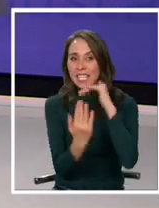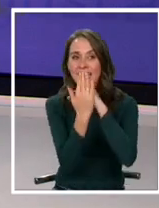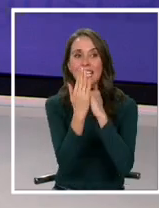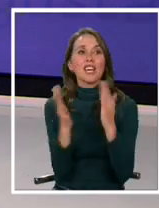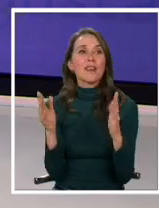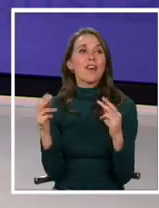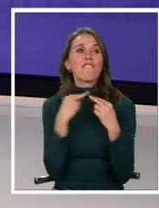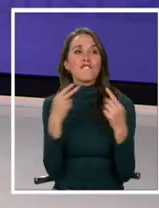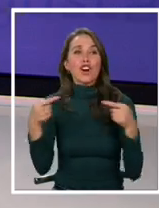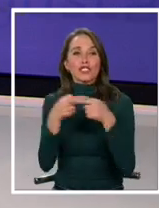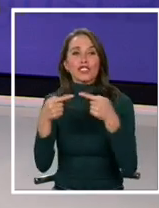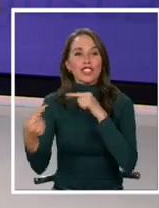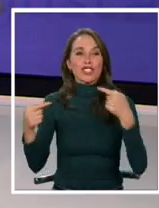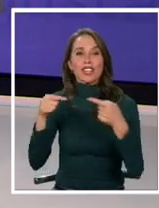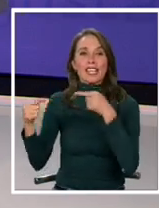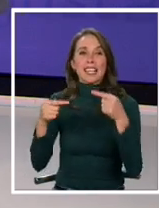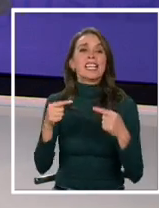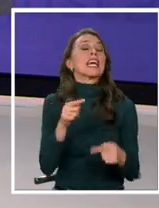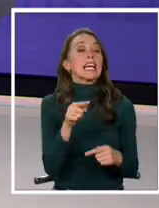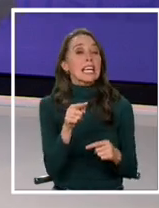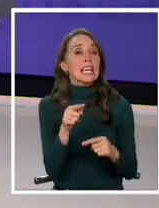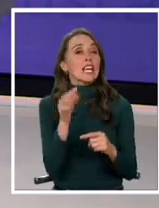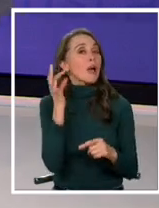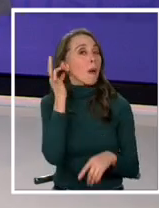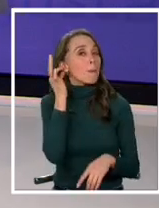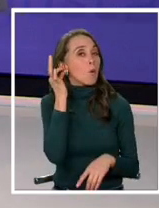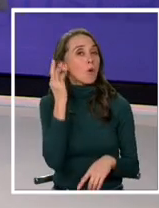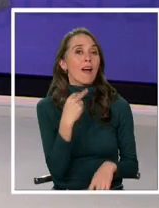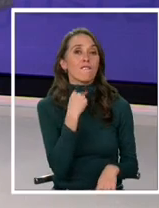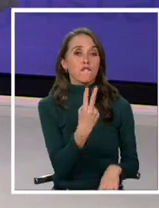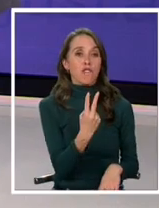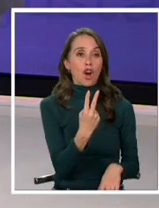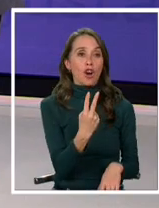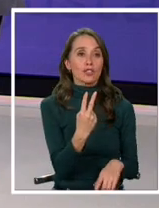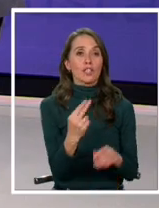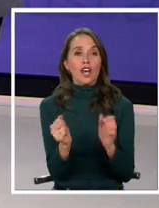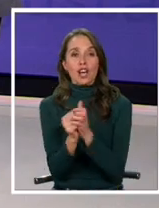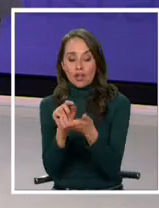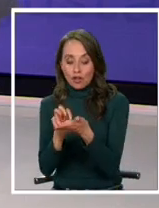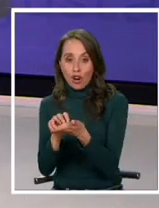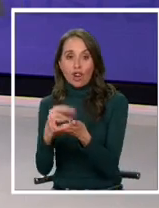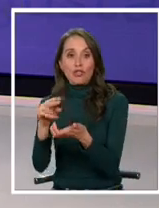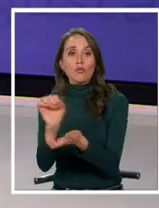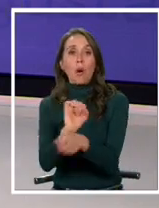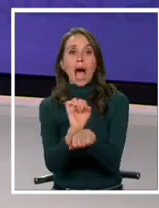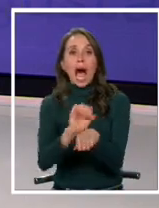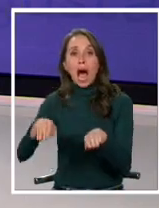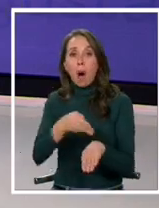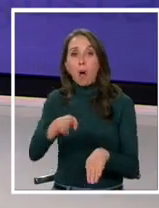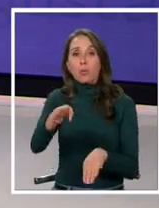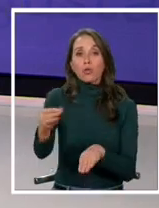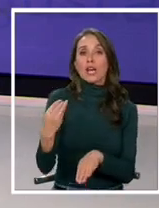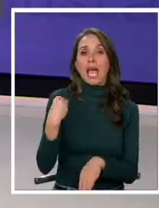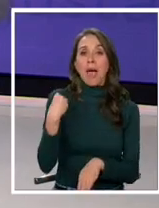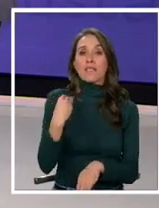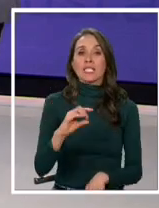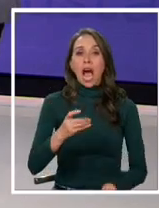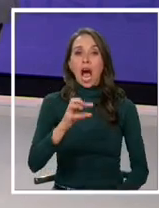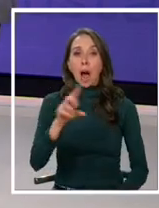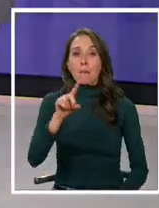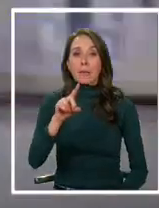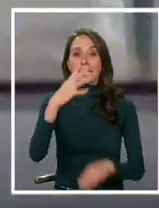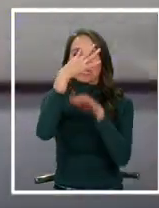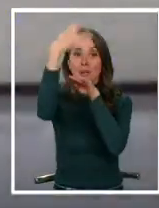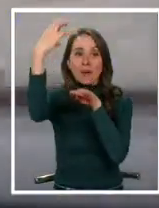probable lo queremos recordar porque interactúa la mujer que hace la voz con el GPS de su vehículo por favor prest mucha atención